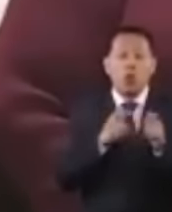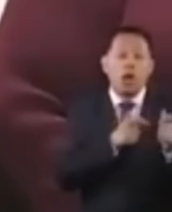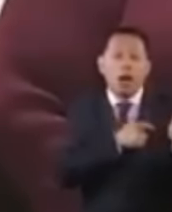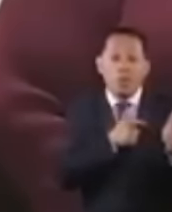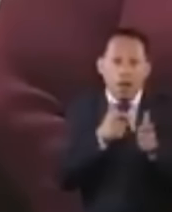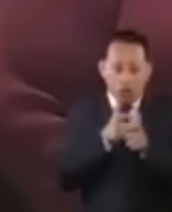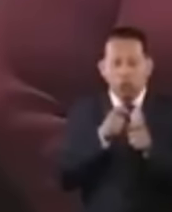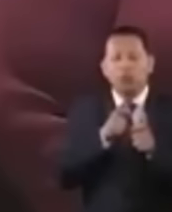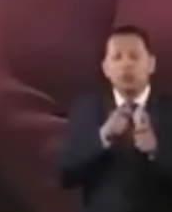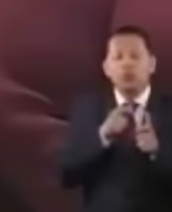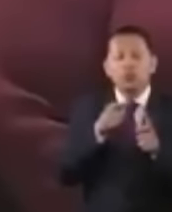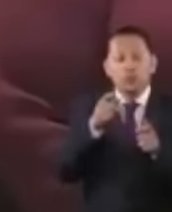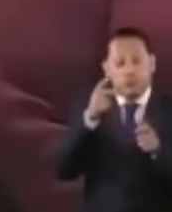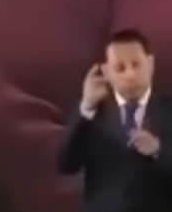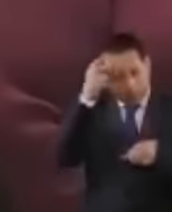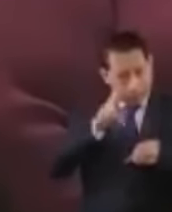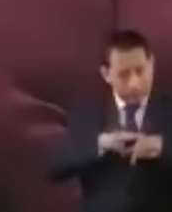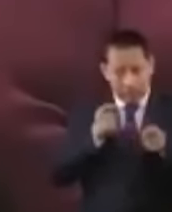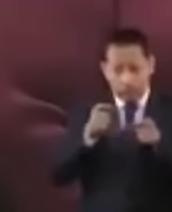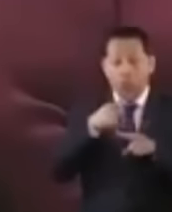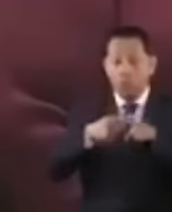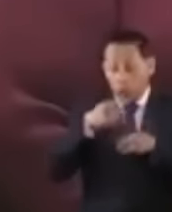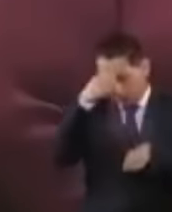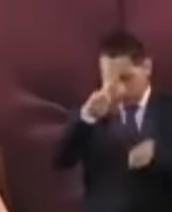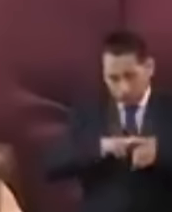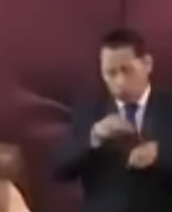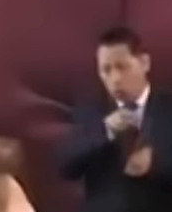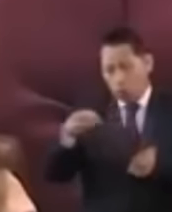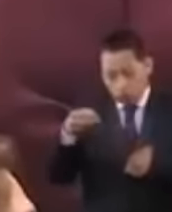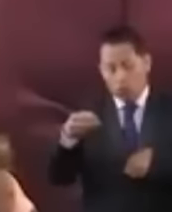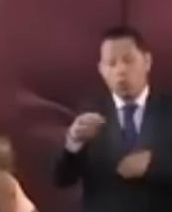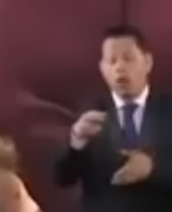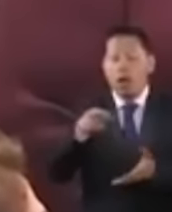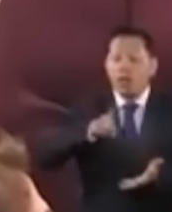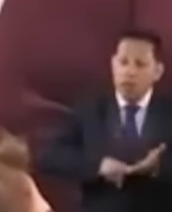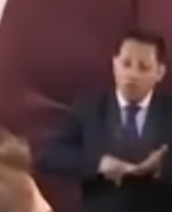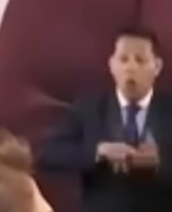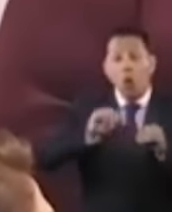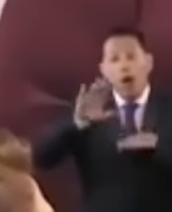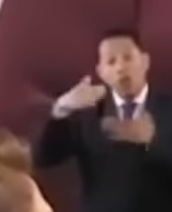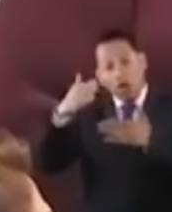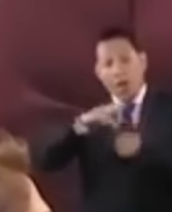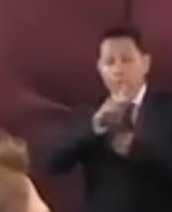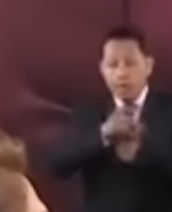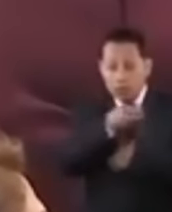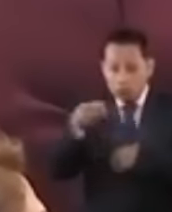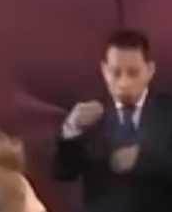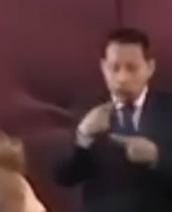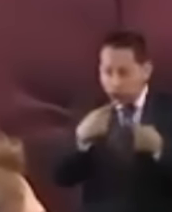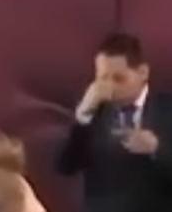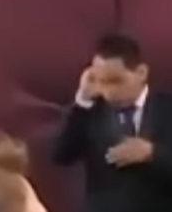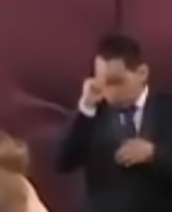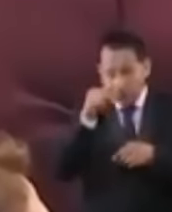dirigidos o asesorados por extranjeros, organizados dentro o fuera del país, cuando tengan por